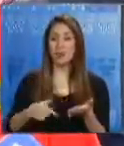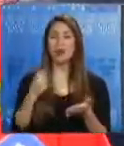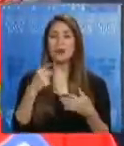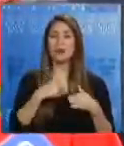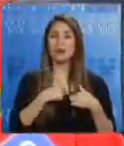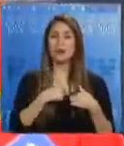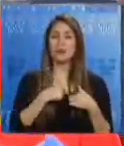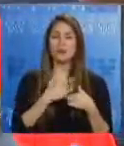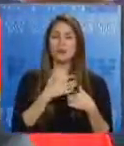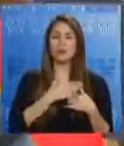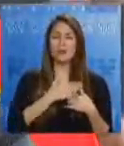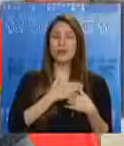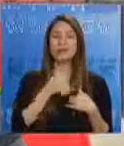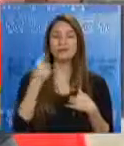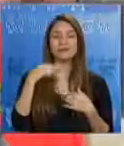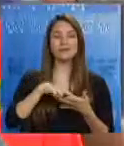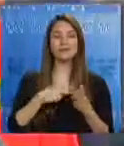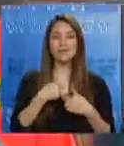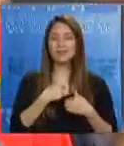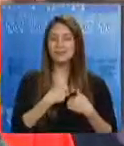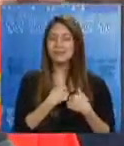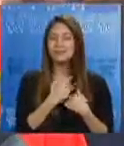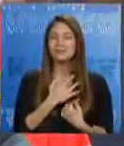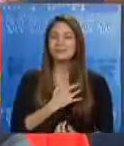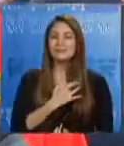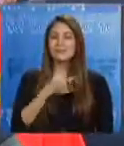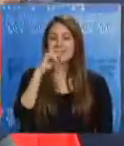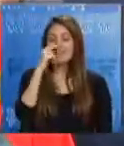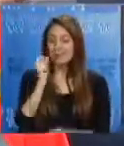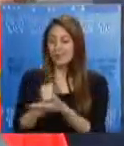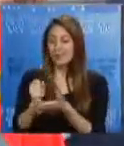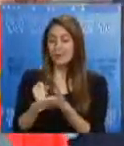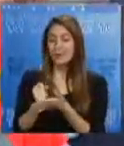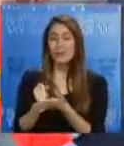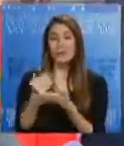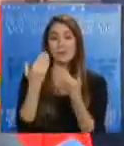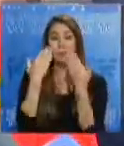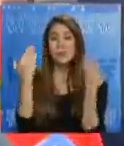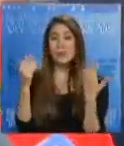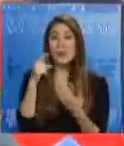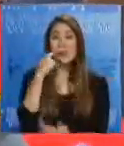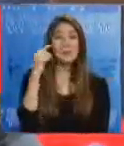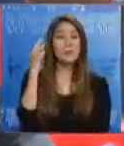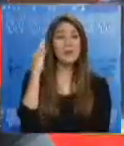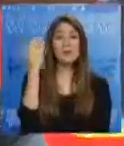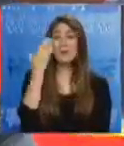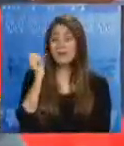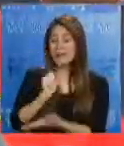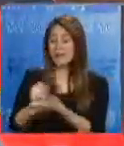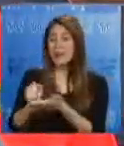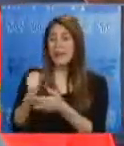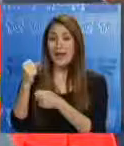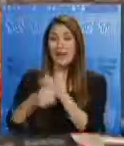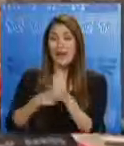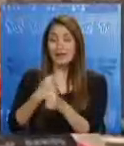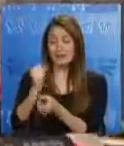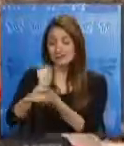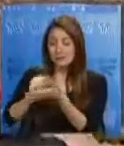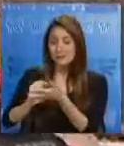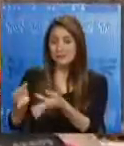uno del alma, del corazón. Que un niño, no sé de cuántos, un niño o una niña de algunos pocos años de edad,